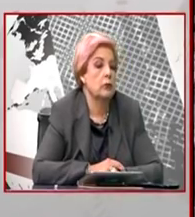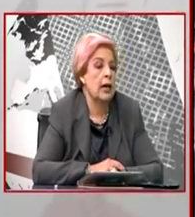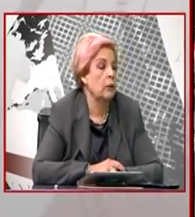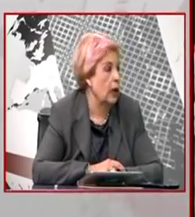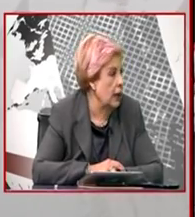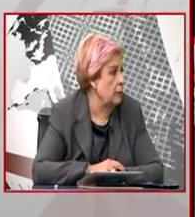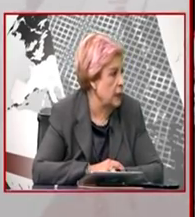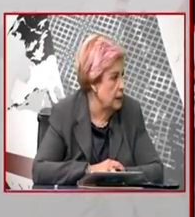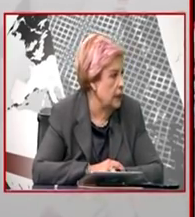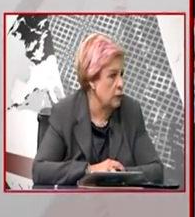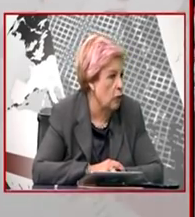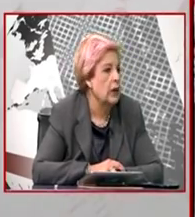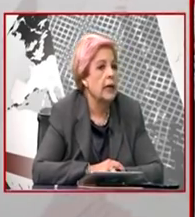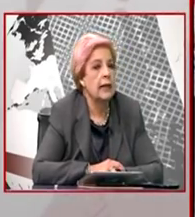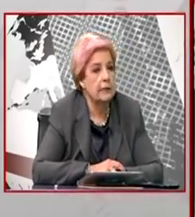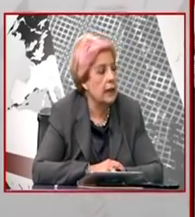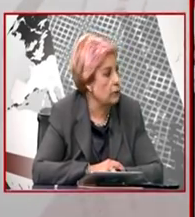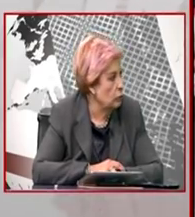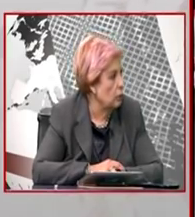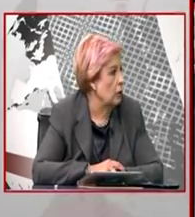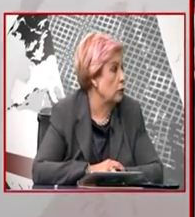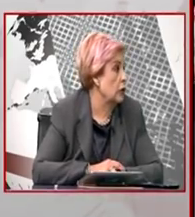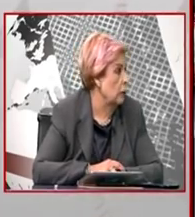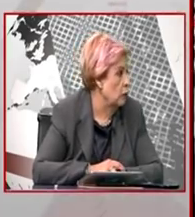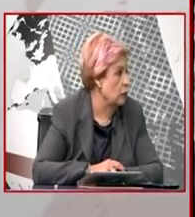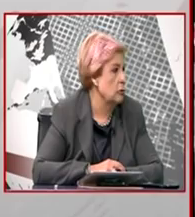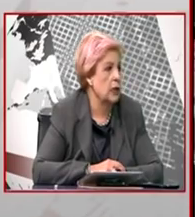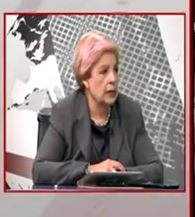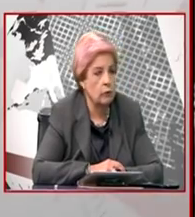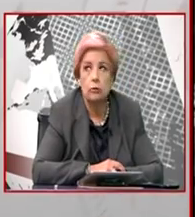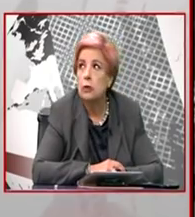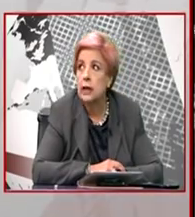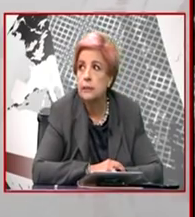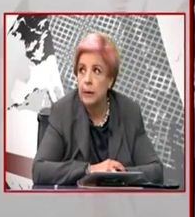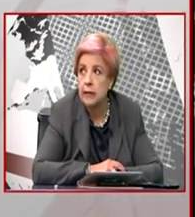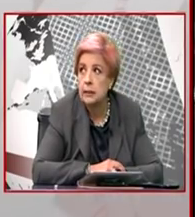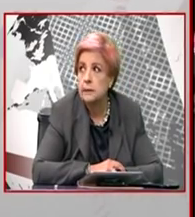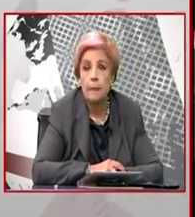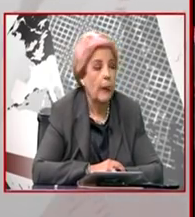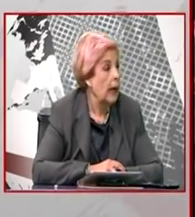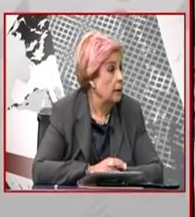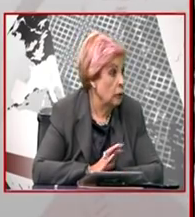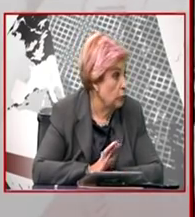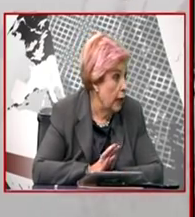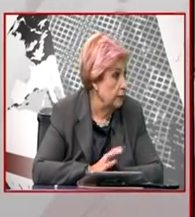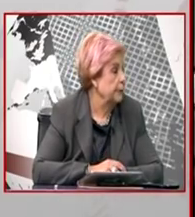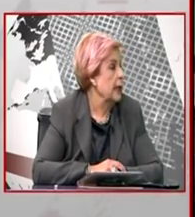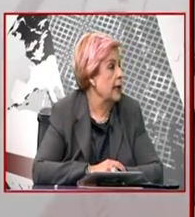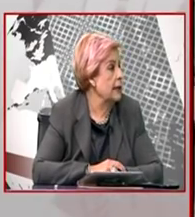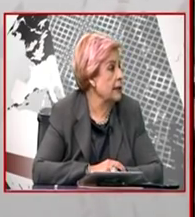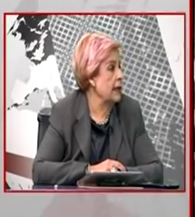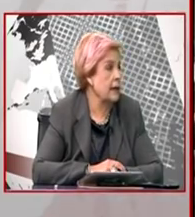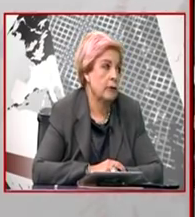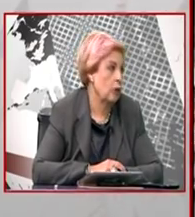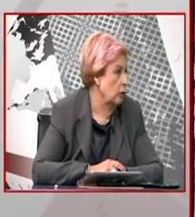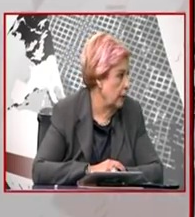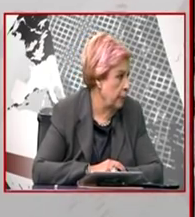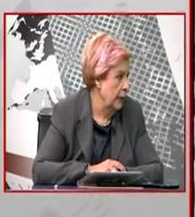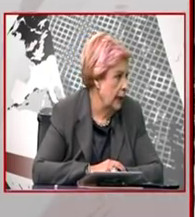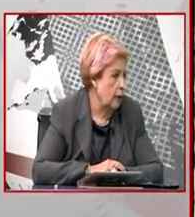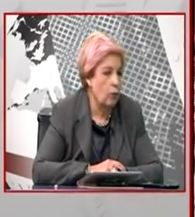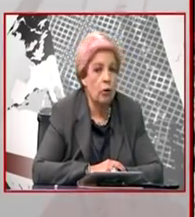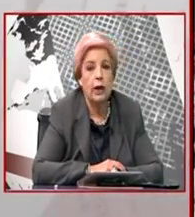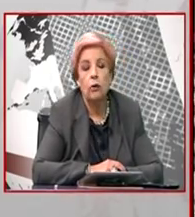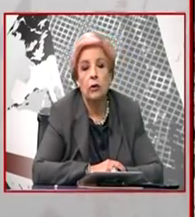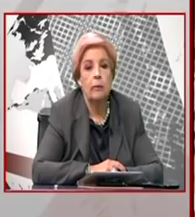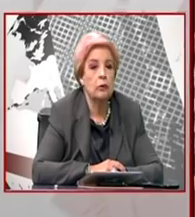digamos la actual administración es el asunto de los recursos y el asunto de las plazas 2 bueno este todos en